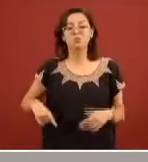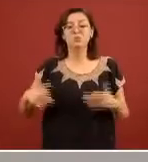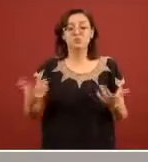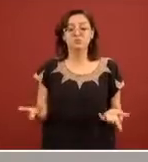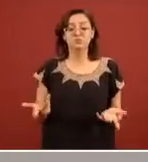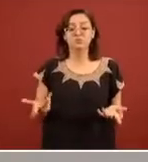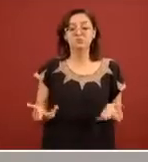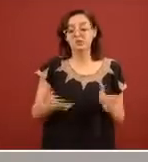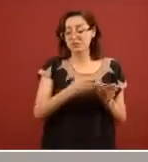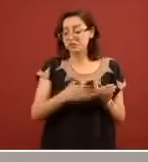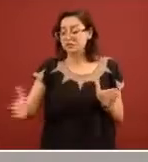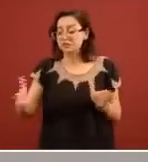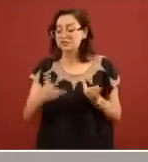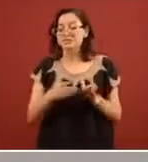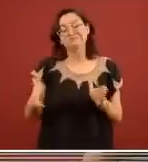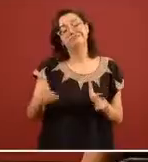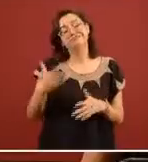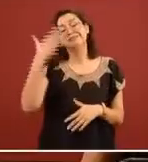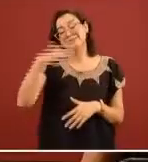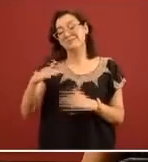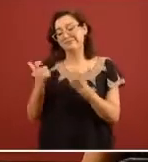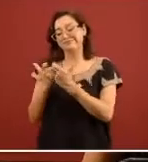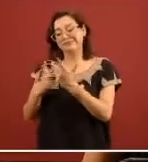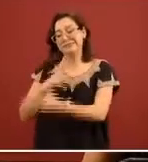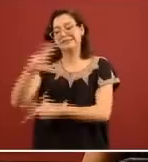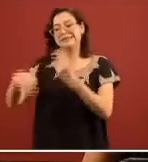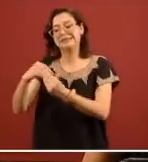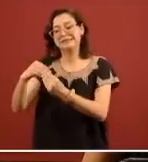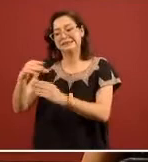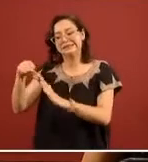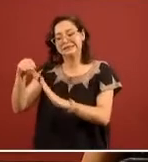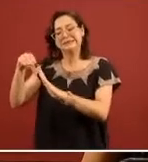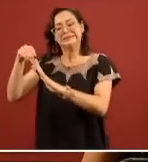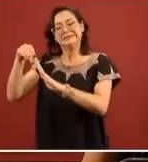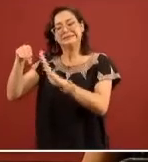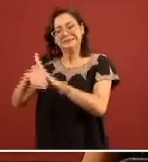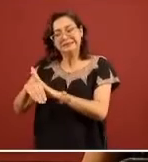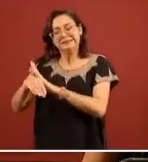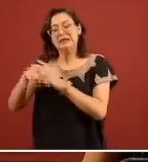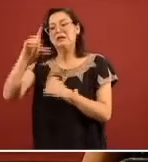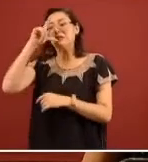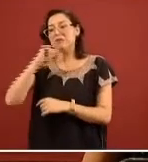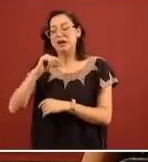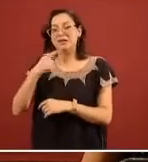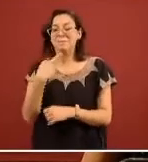tomando en cuenta estas afectaciones económicas, pero tomando más en cuenta que el mayor impacto